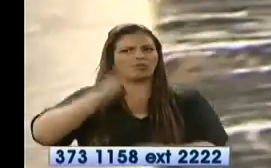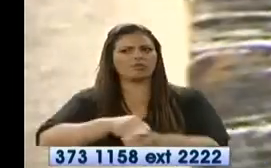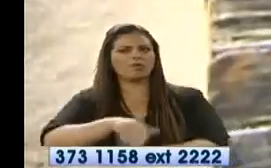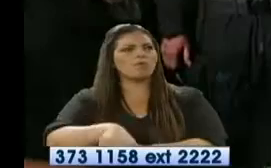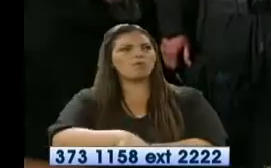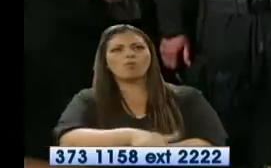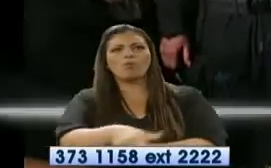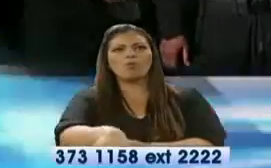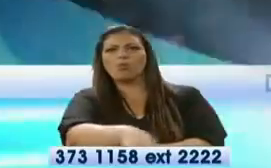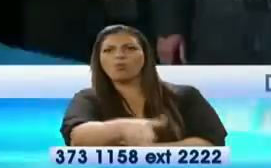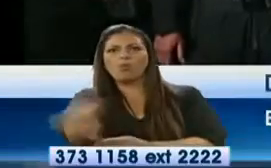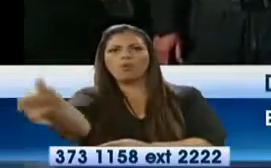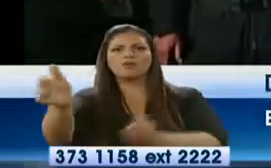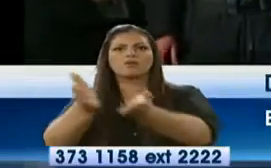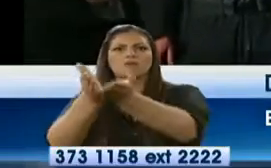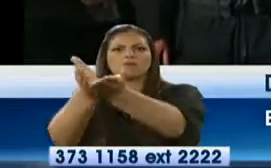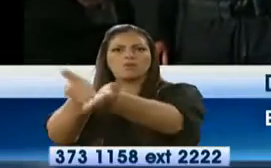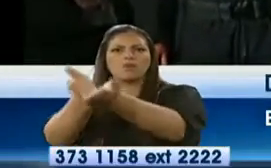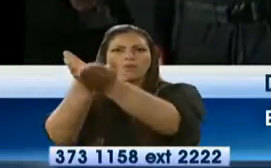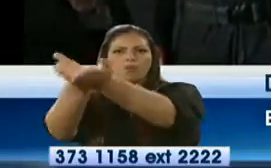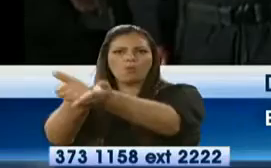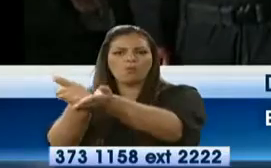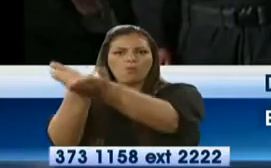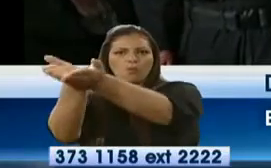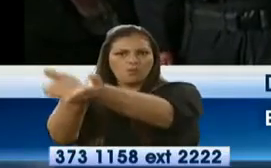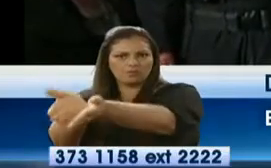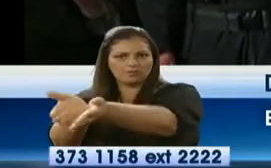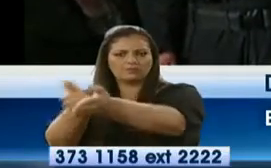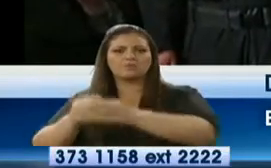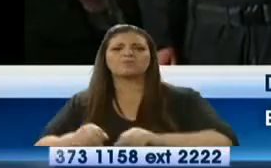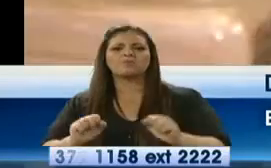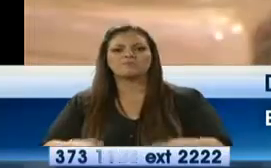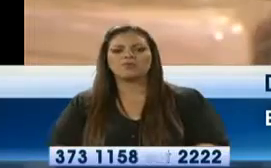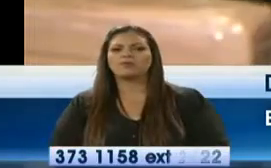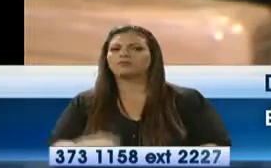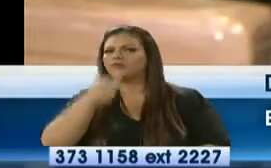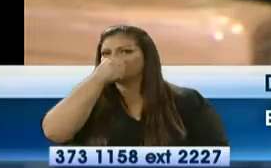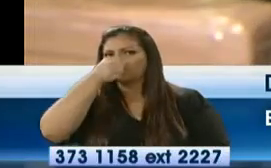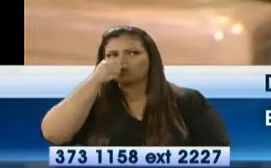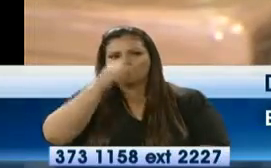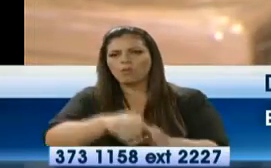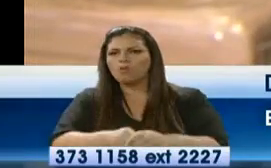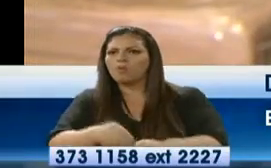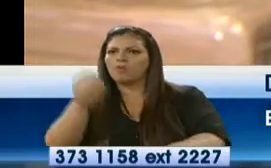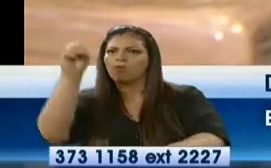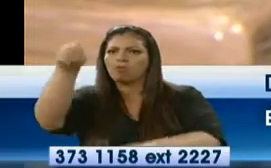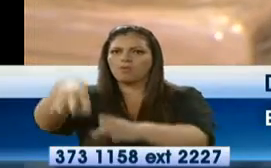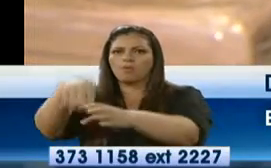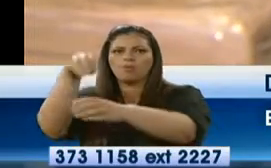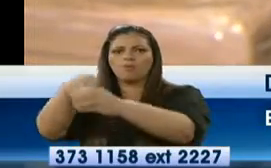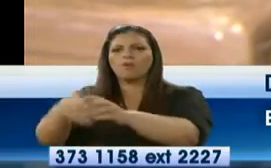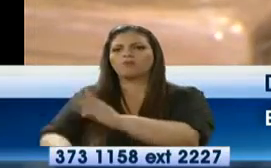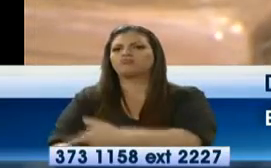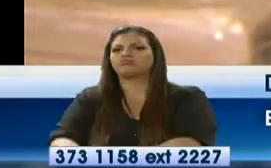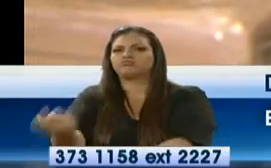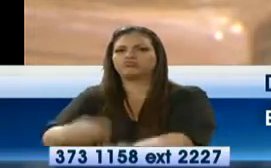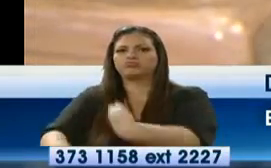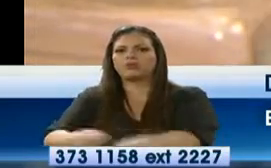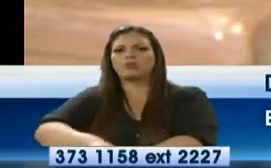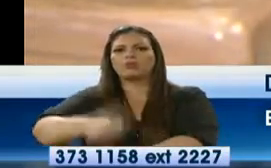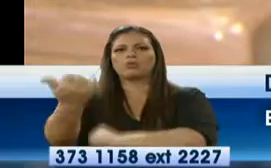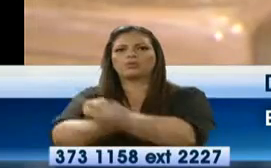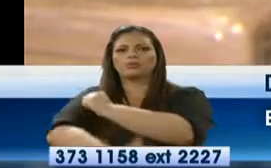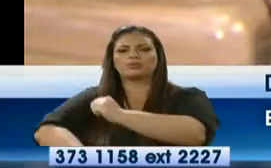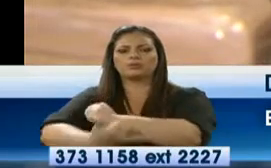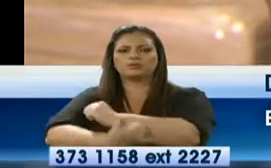Guayaquil. Llegamos a tener conocimiento, mediante información reservada, de una organización que se dedicaría al envío de grandes cantidades de sustancias